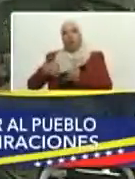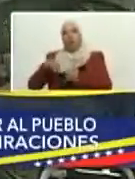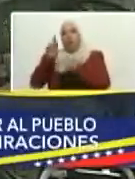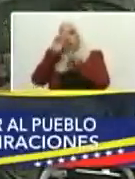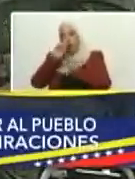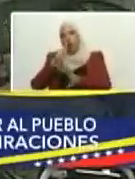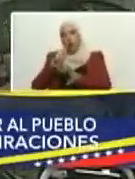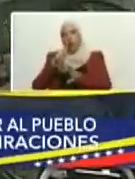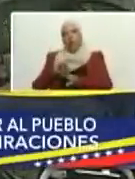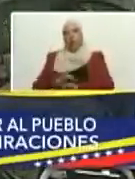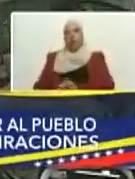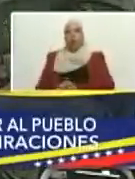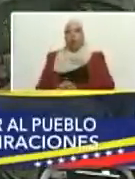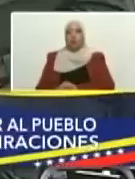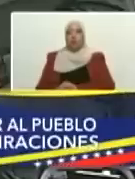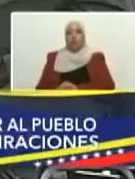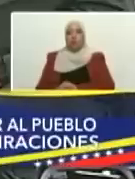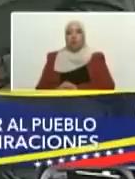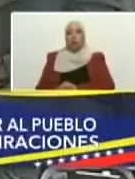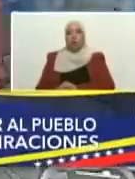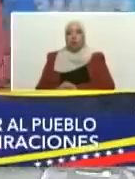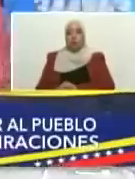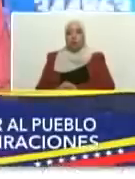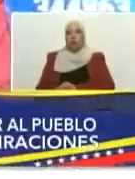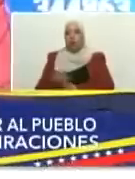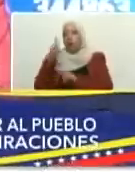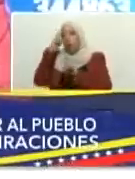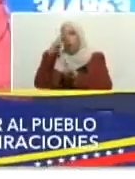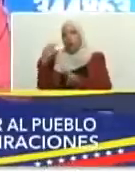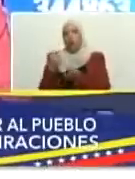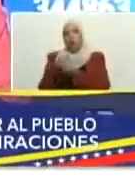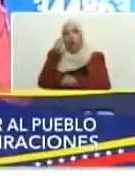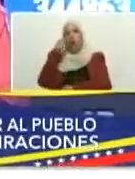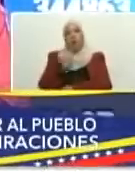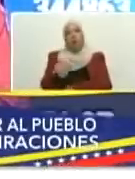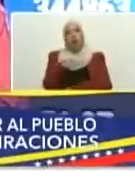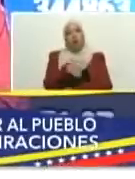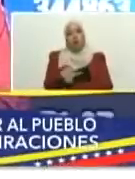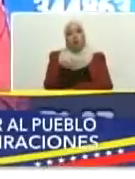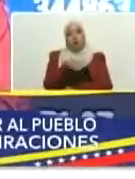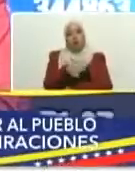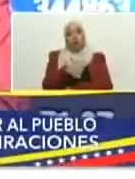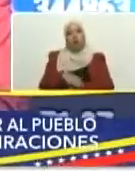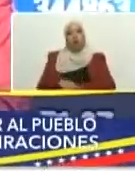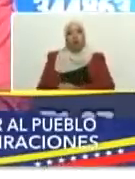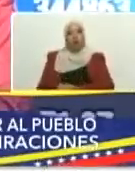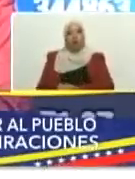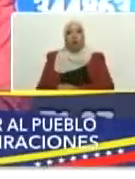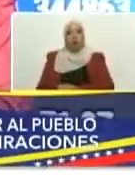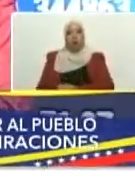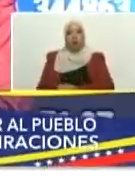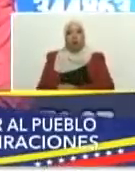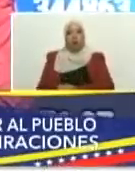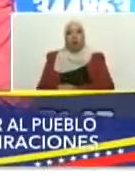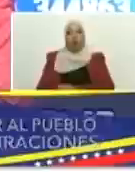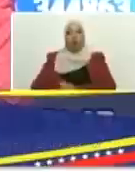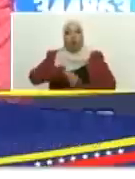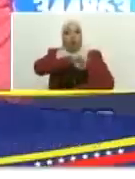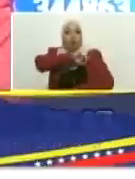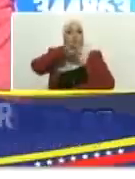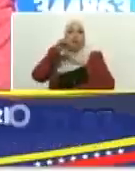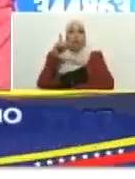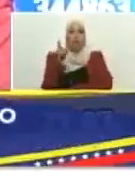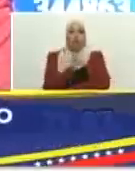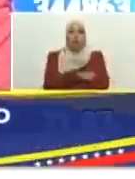resto. Nos toca restearnos con el pueblo. Y dejar bien fuertes, pero